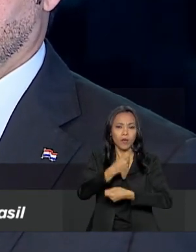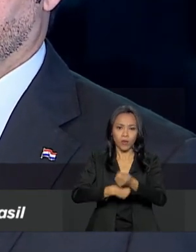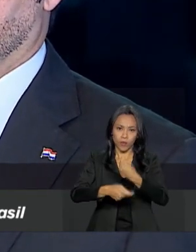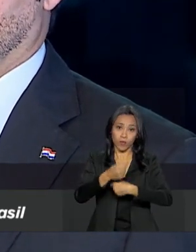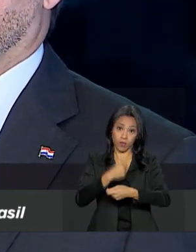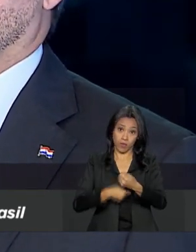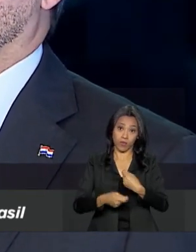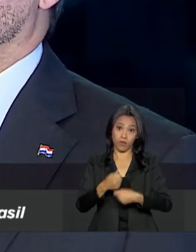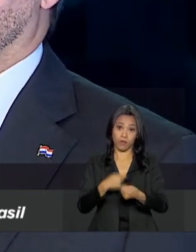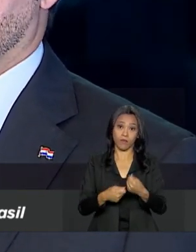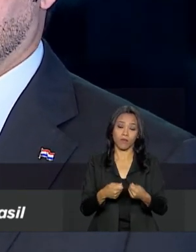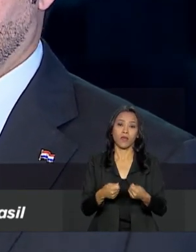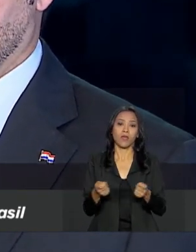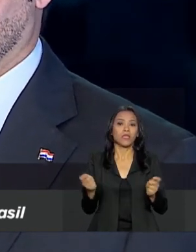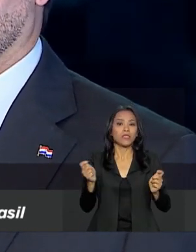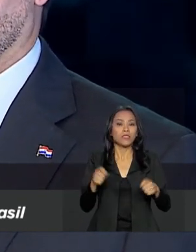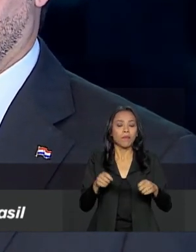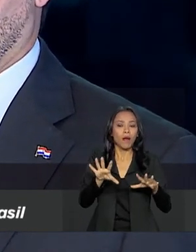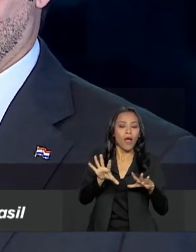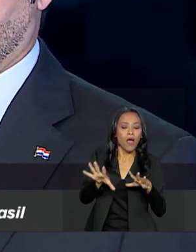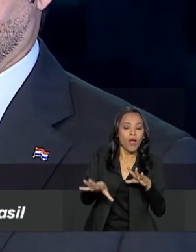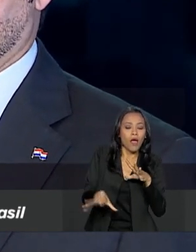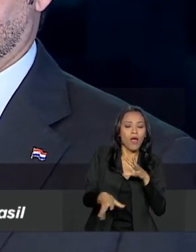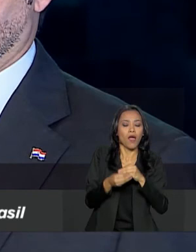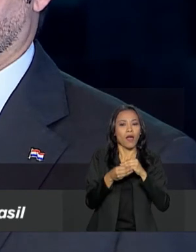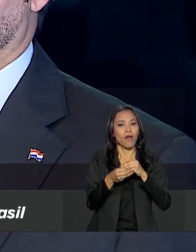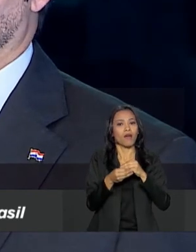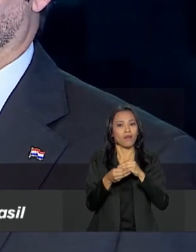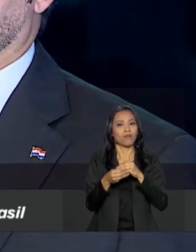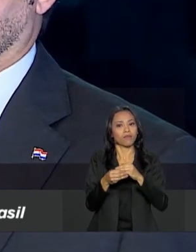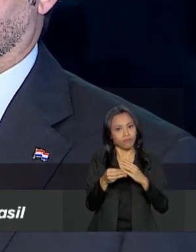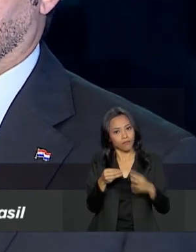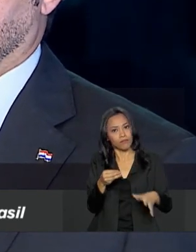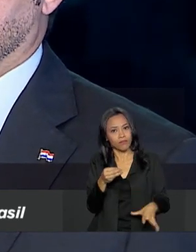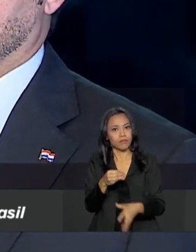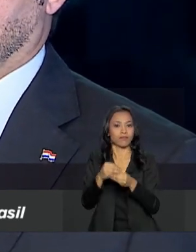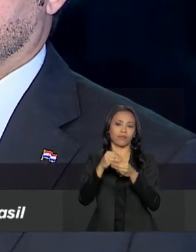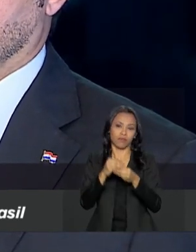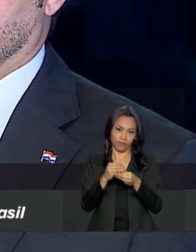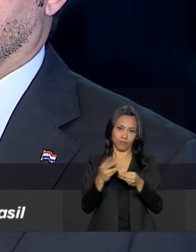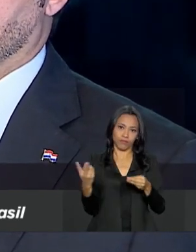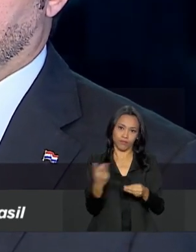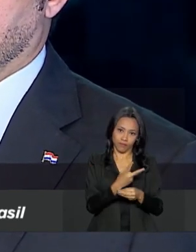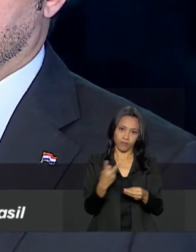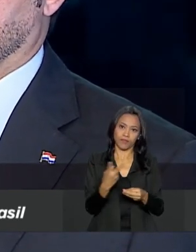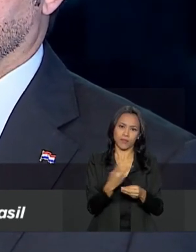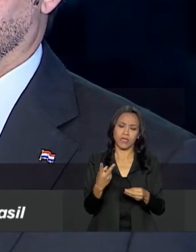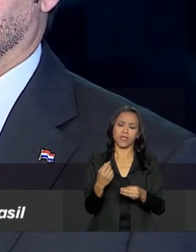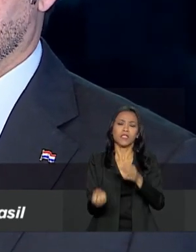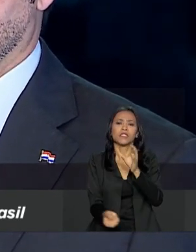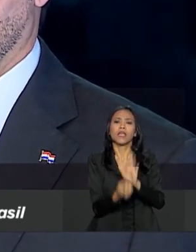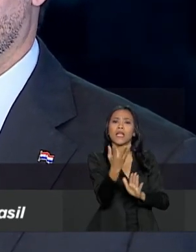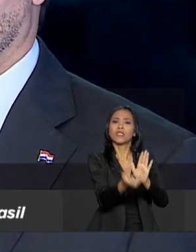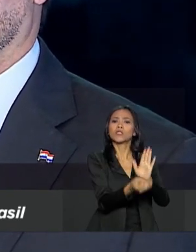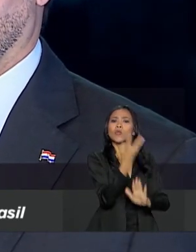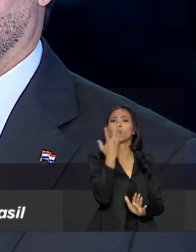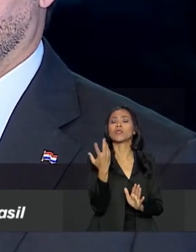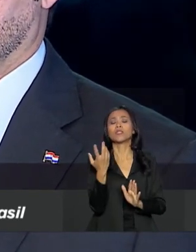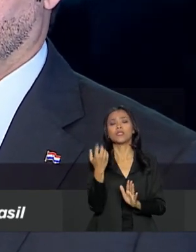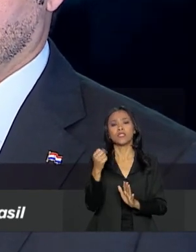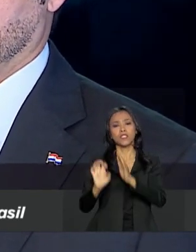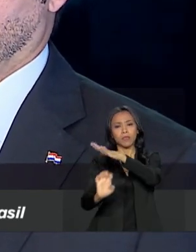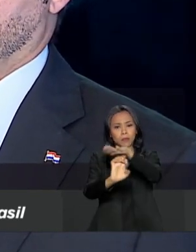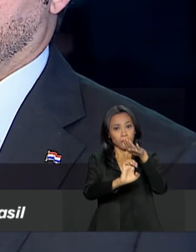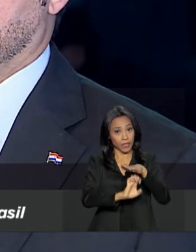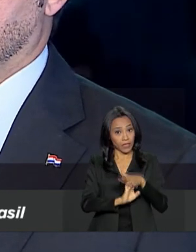que se pueda complementar. Paraguay puede servir de instalación de empresas brasileñas a través